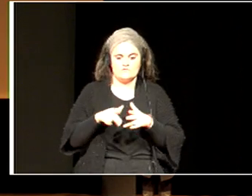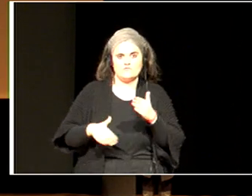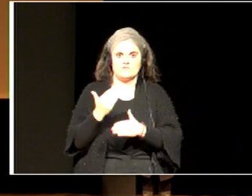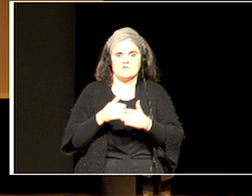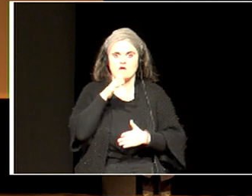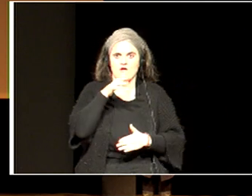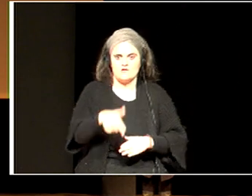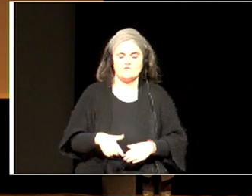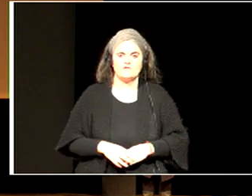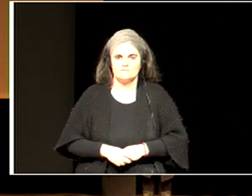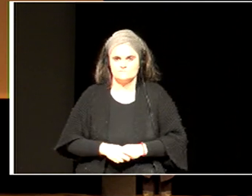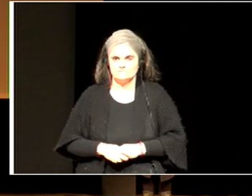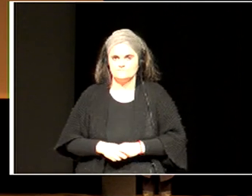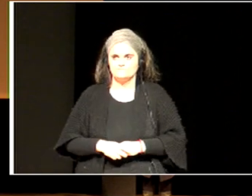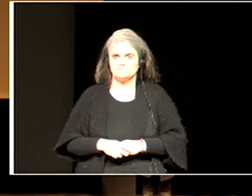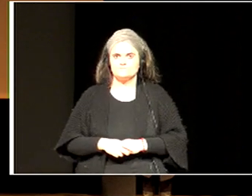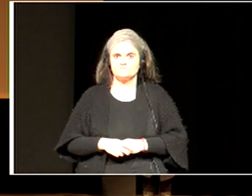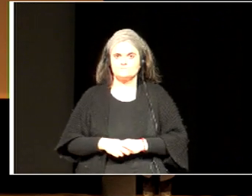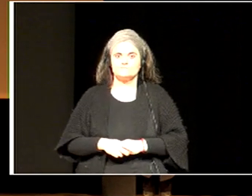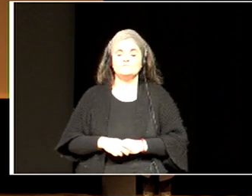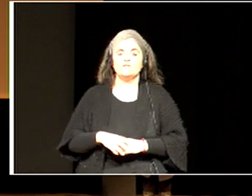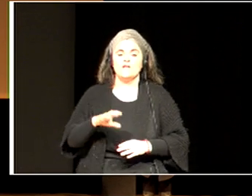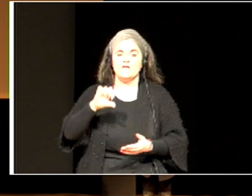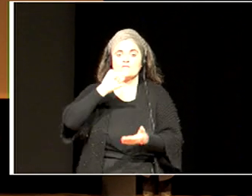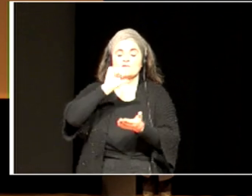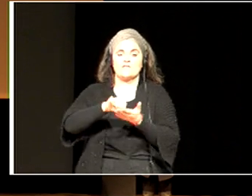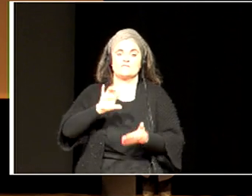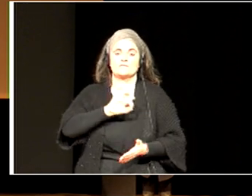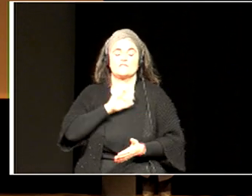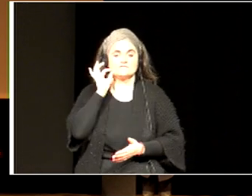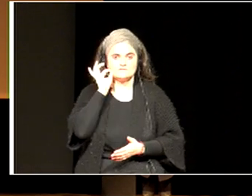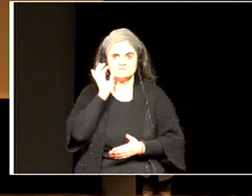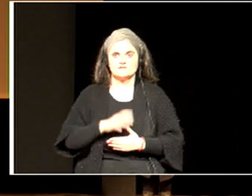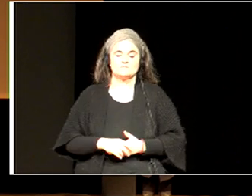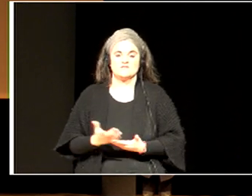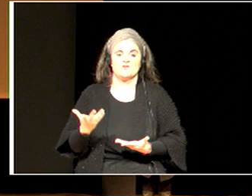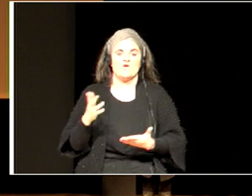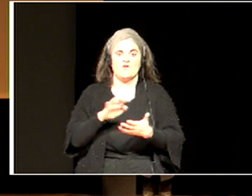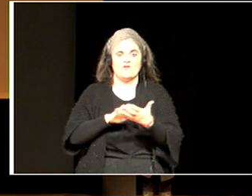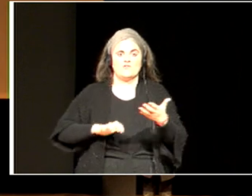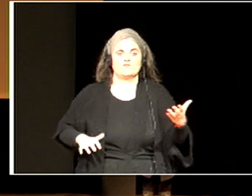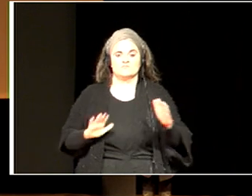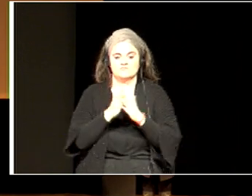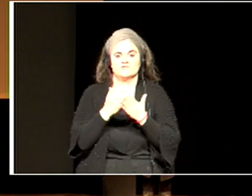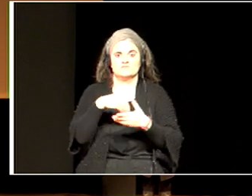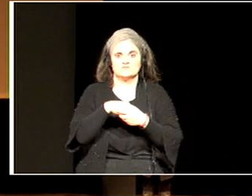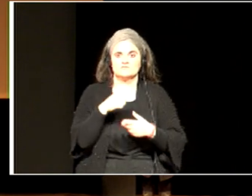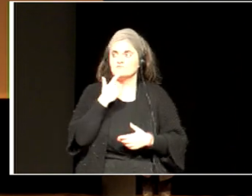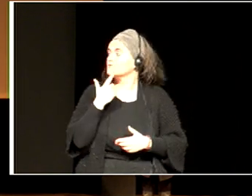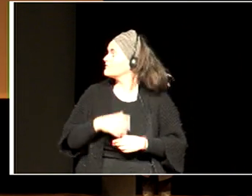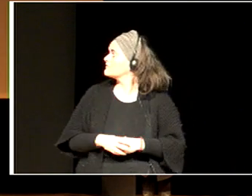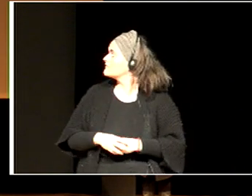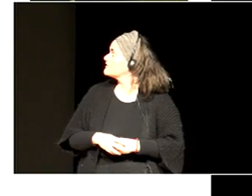renacimiento en el inicio del renacimiento la ciudad de las damas declaró no aparece en los libros de texto porque para qué sofonisba anguissola